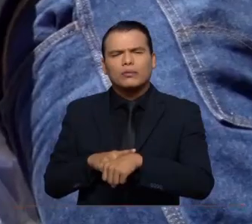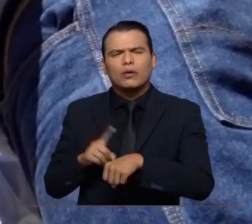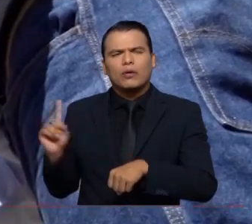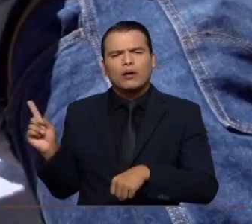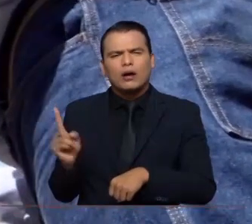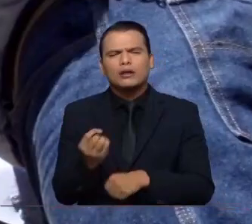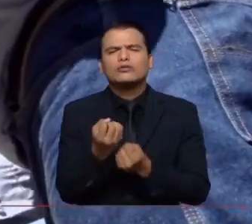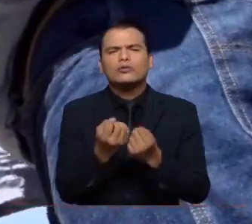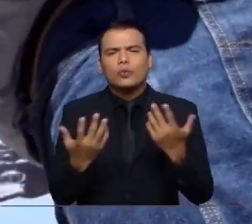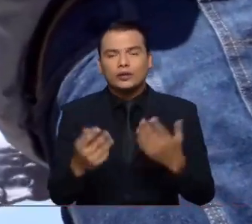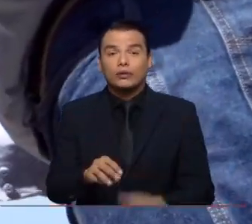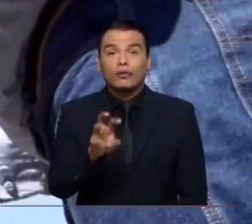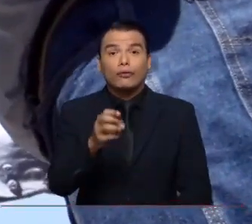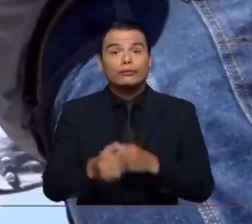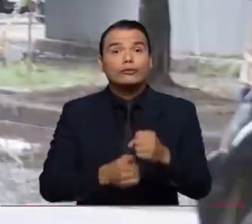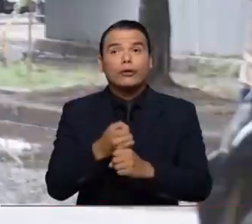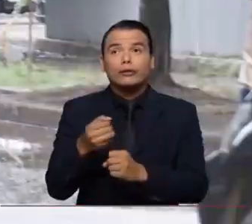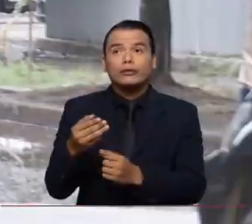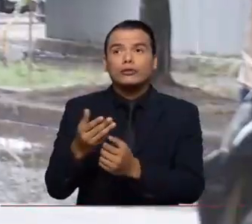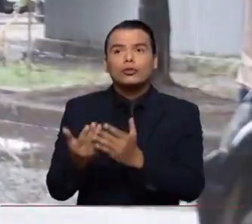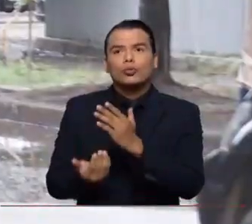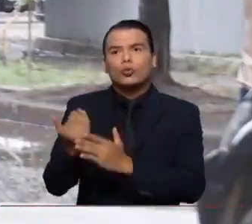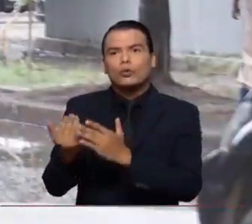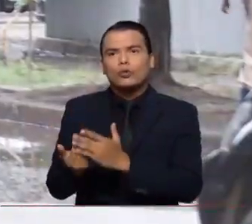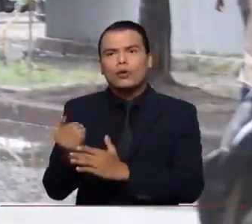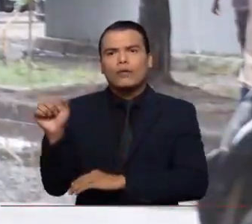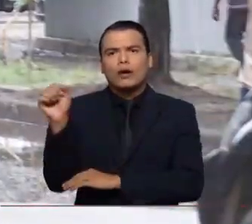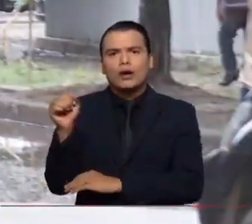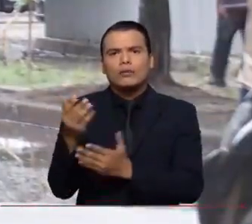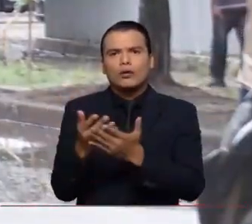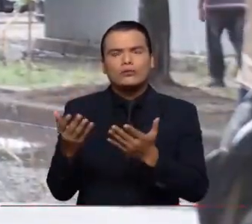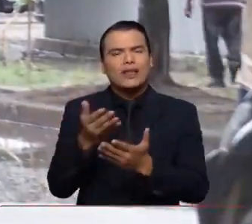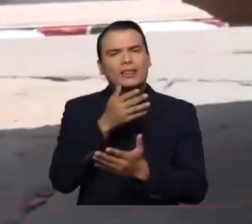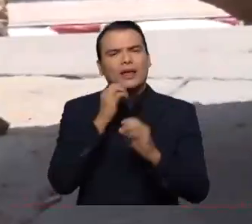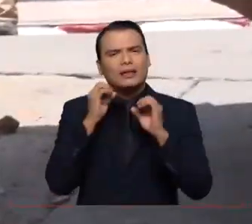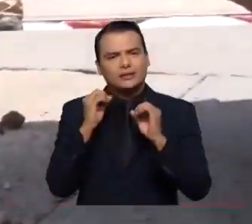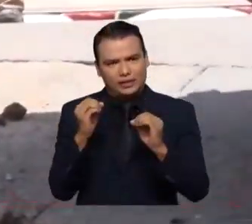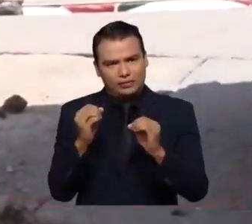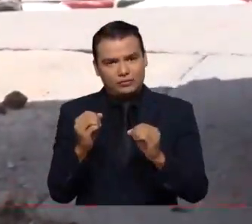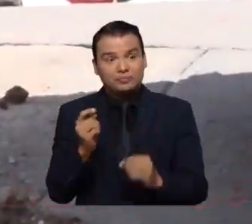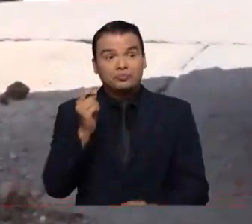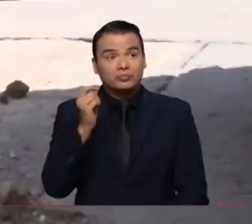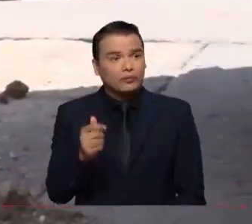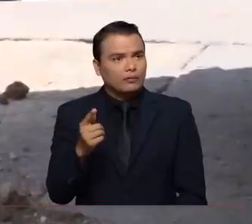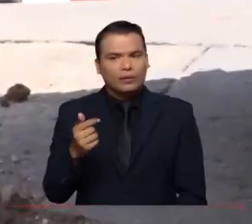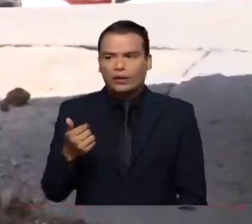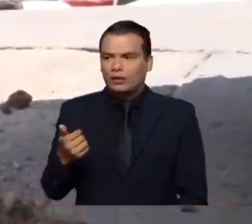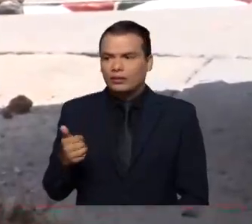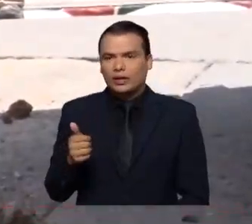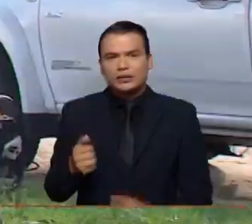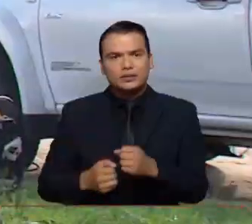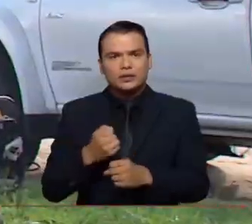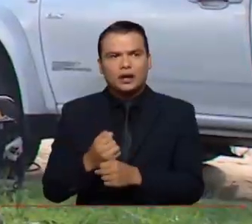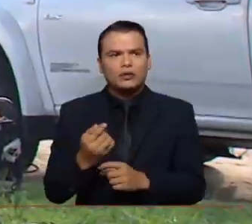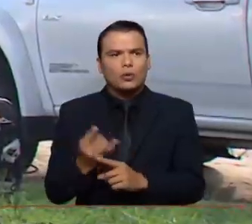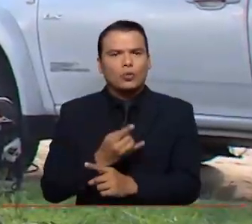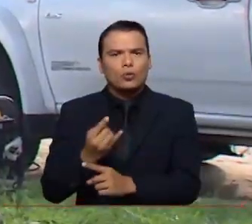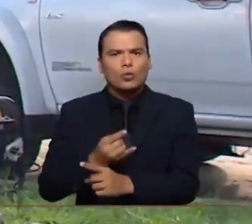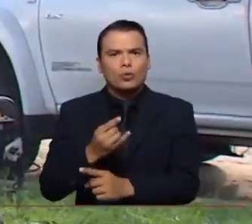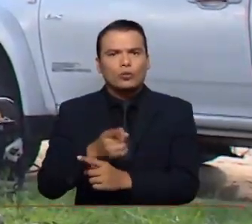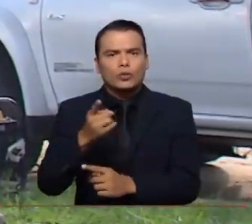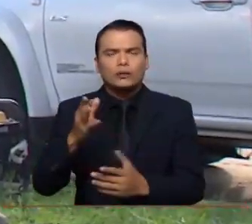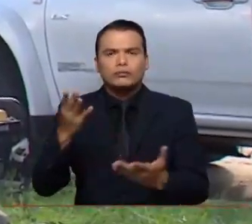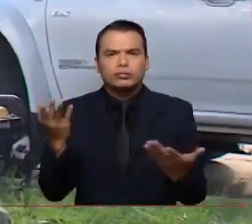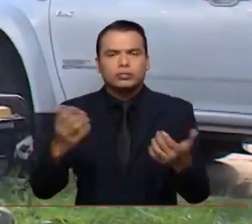El 70% del parque automotor de Mcali debía ser renovado tras cerca de una década de uso para trabajo pesado. Al gerente